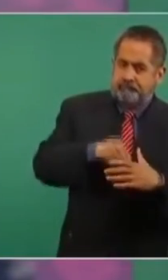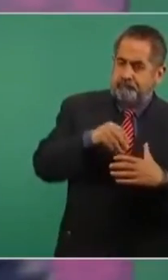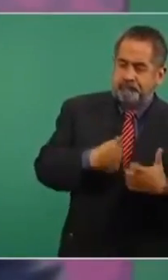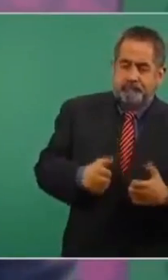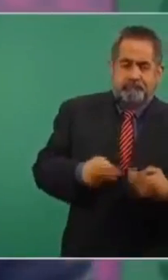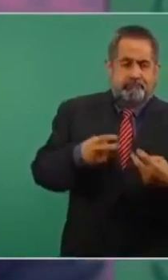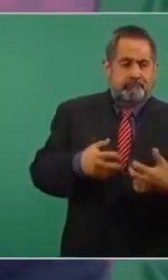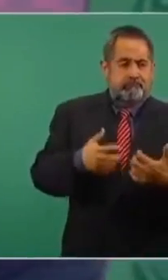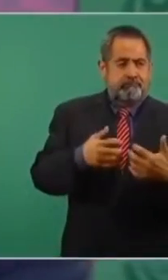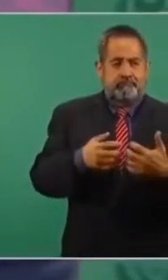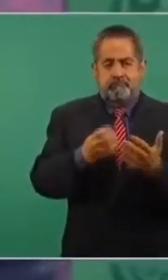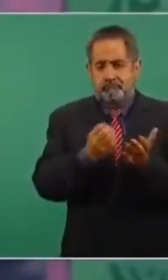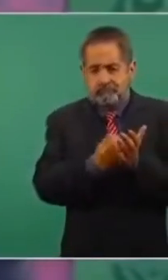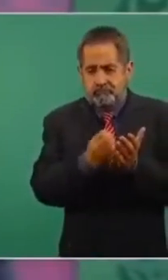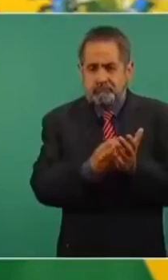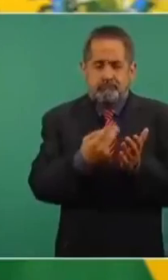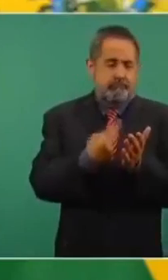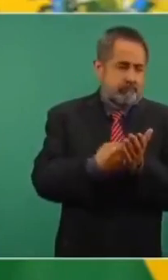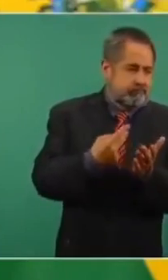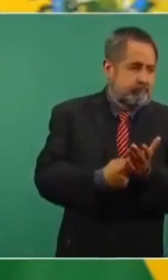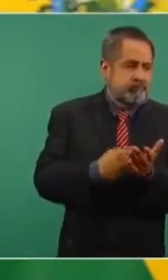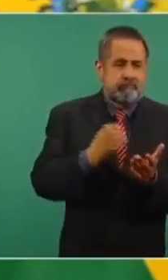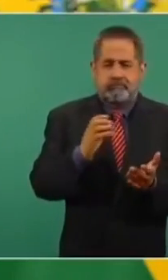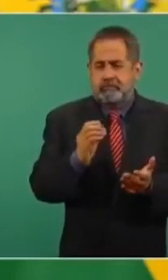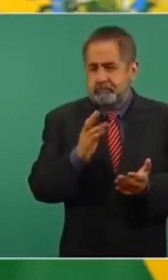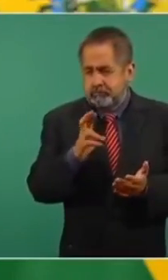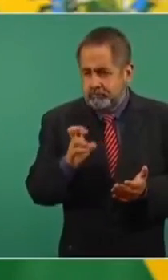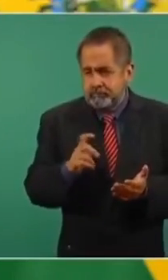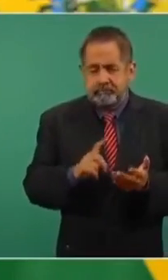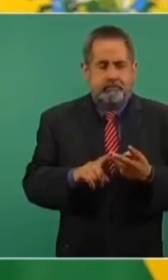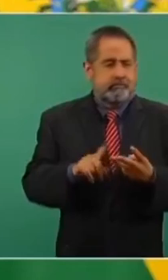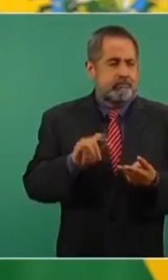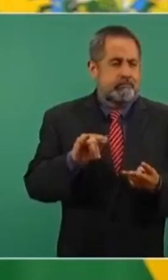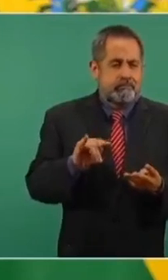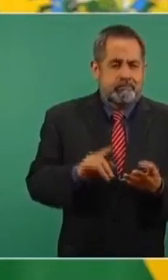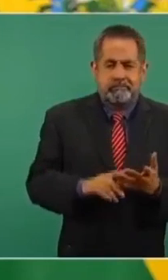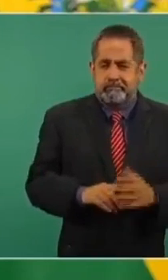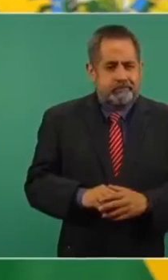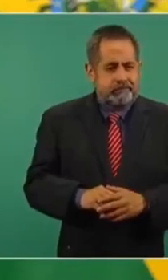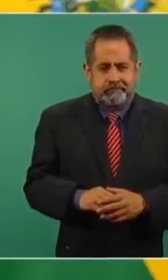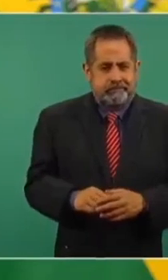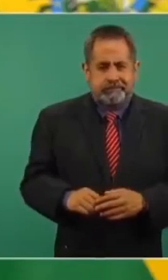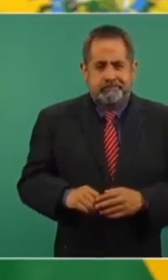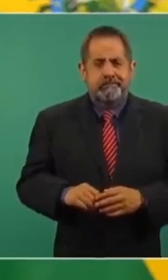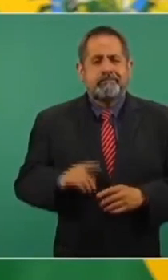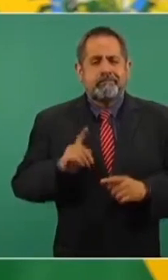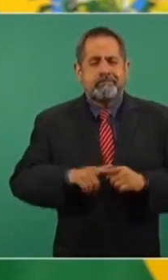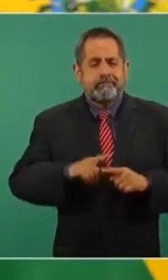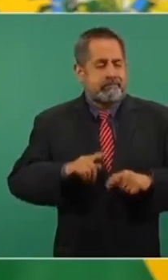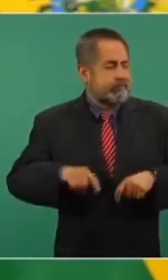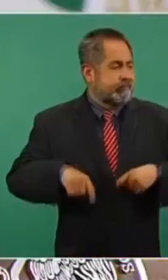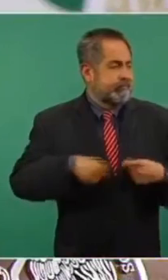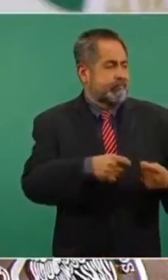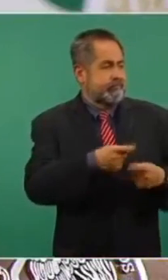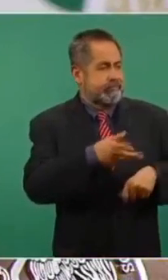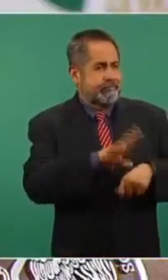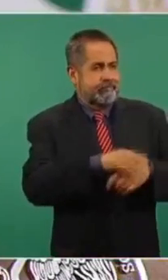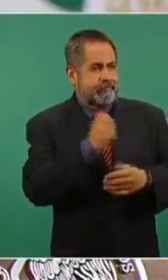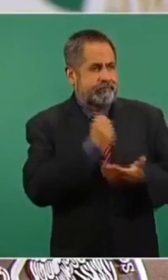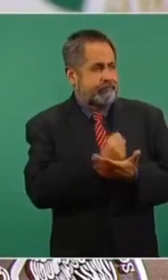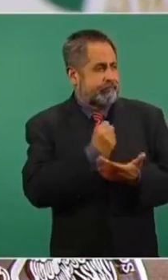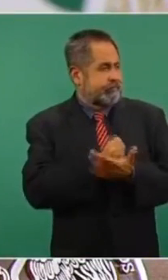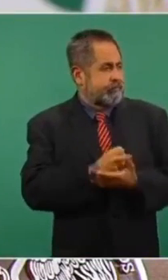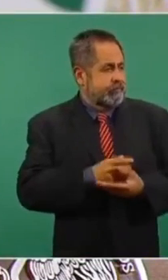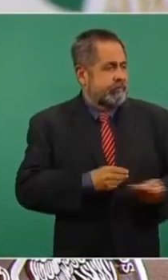ni oro, ni plata, ni cobre, ni litio, sino fundamentalmente, aunque